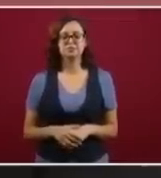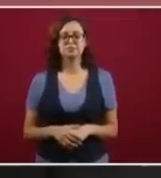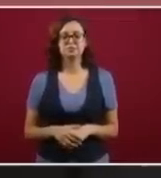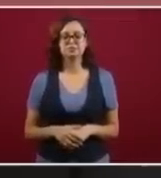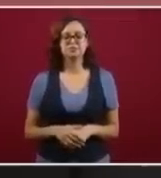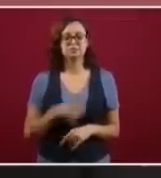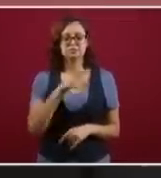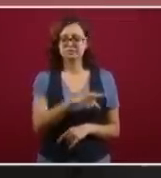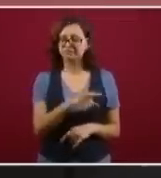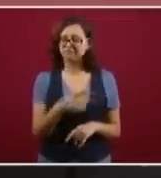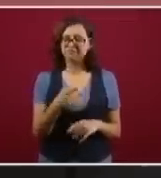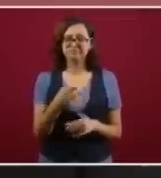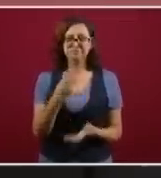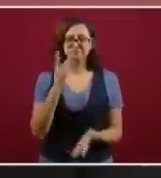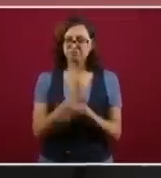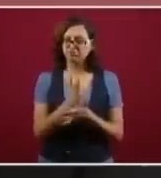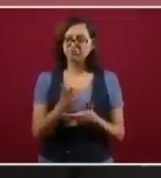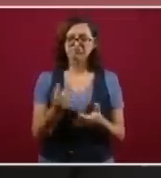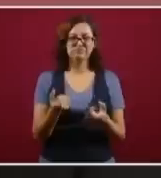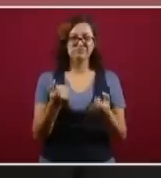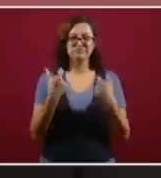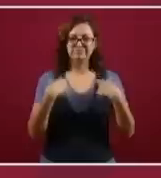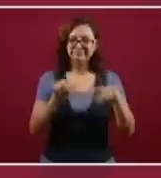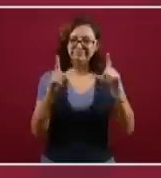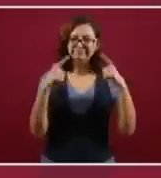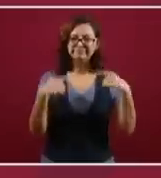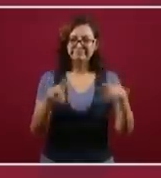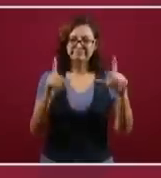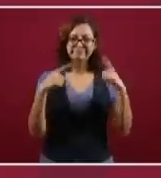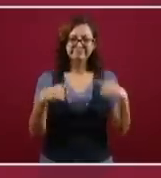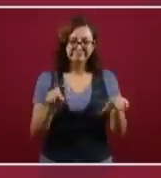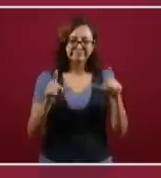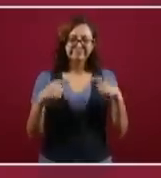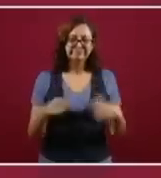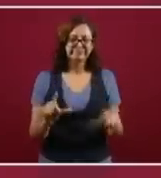se dedica, ¿no?, a estar